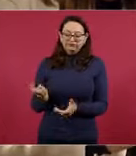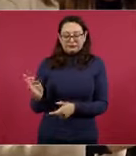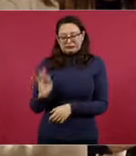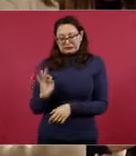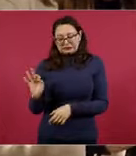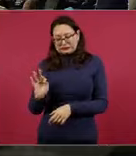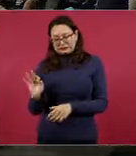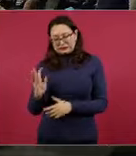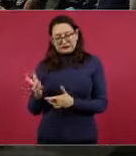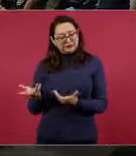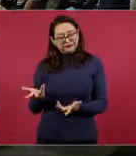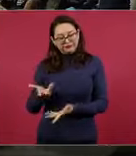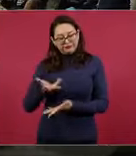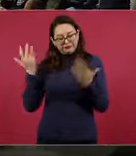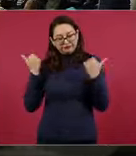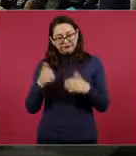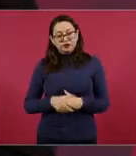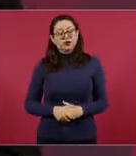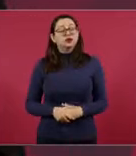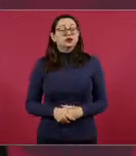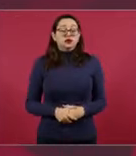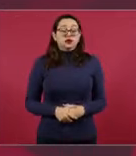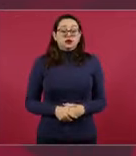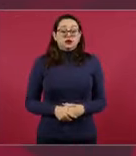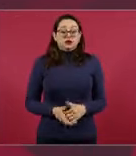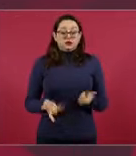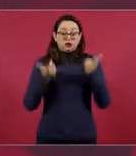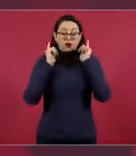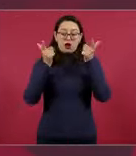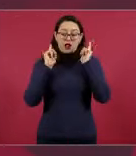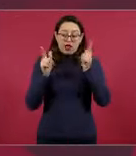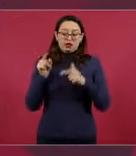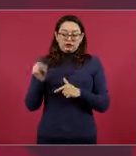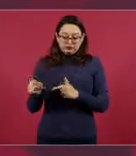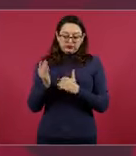y se recupere Simón. Es un